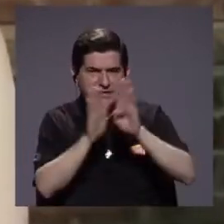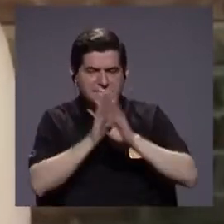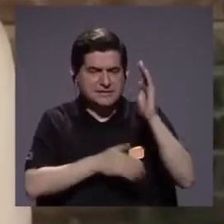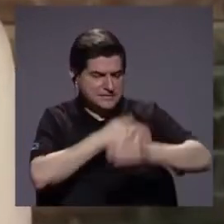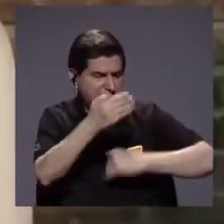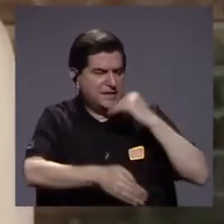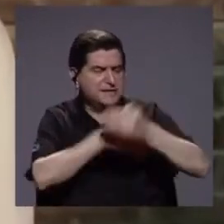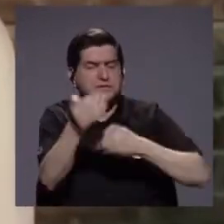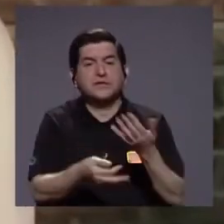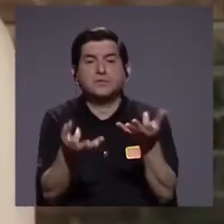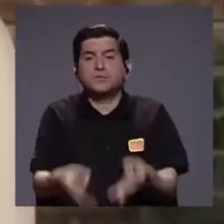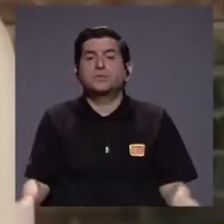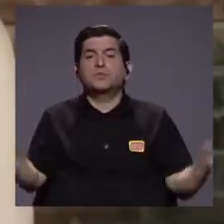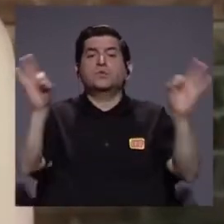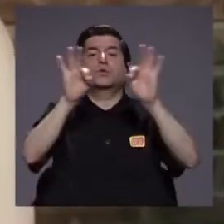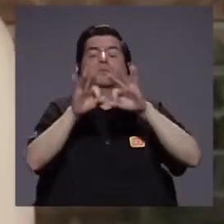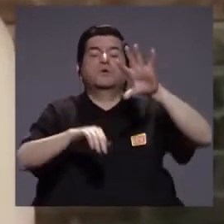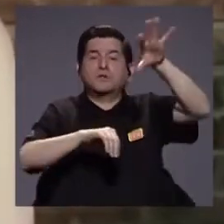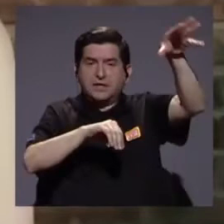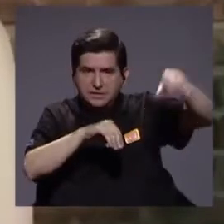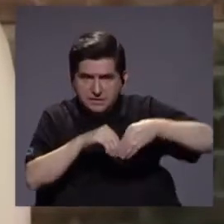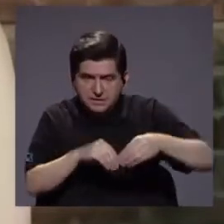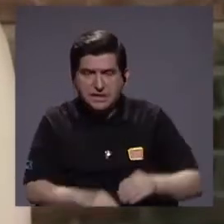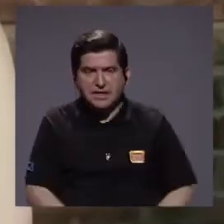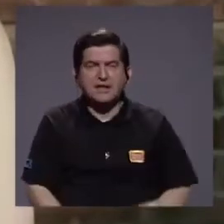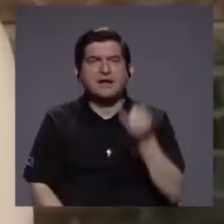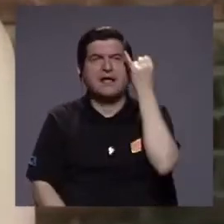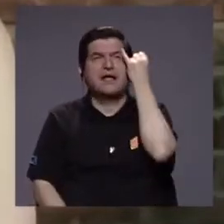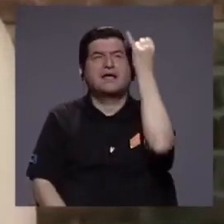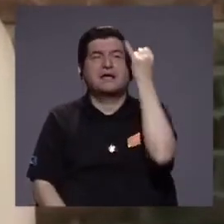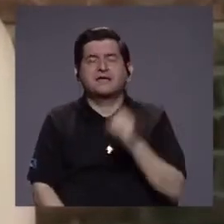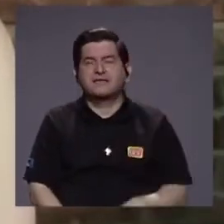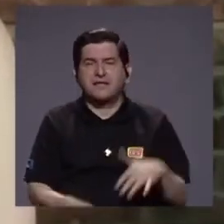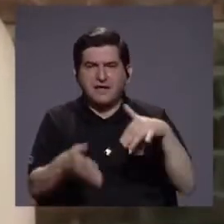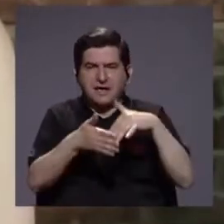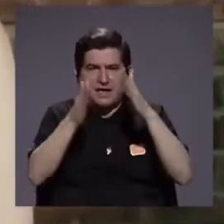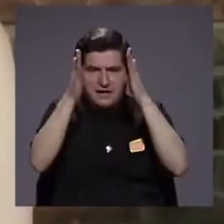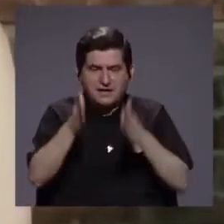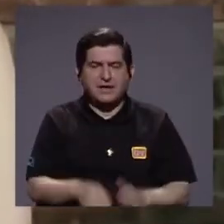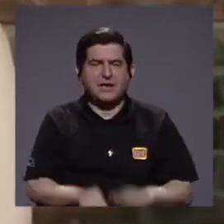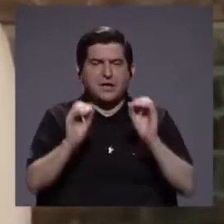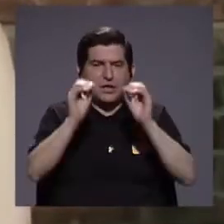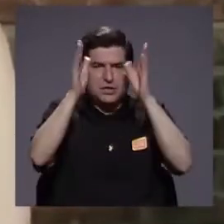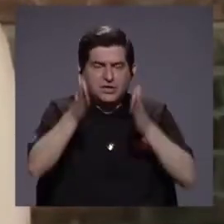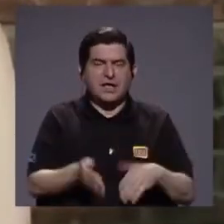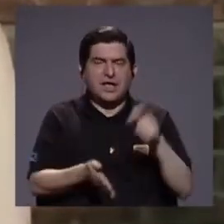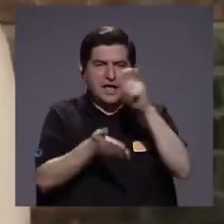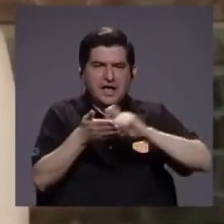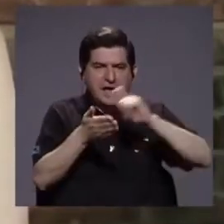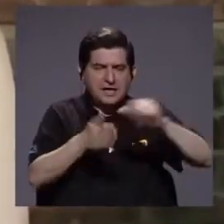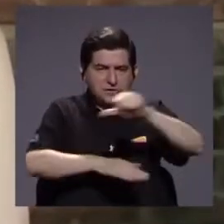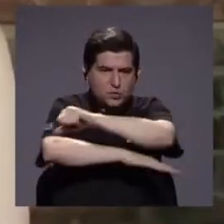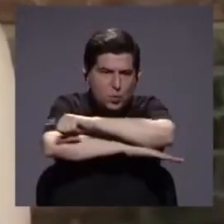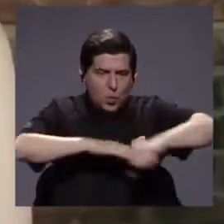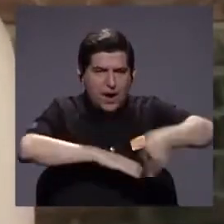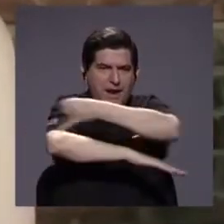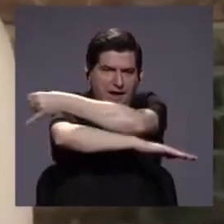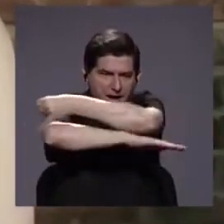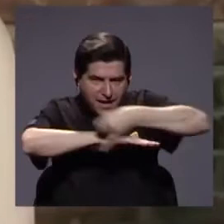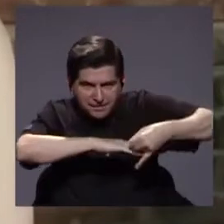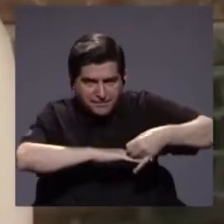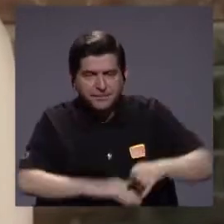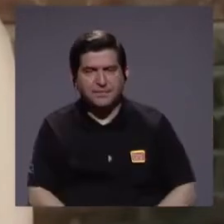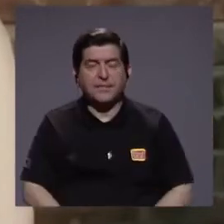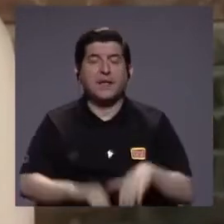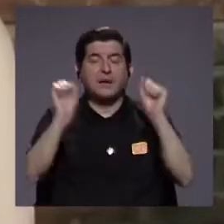gestión. Es importante incluir las iniciativas del estudiantado y docencia en las escuelas de arquitectura e ingeniería